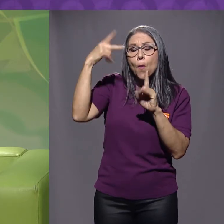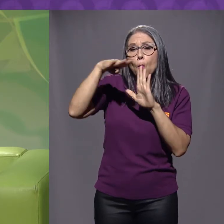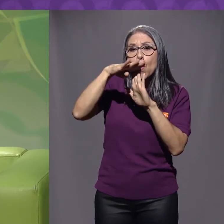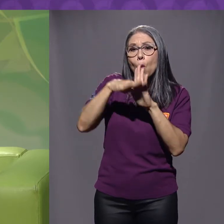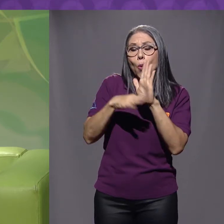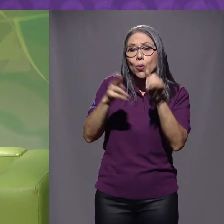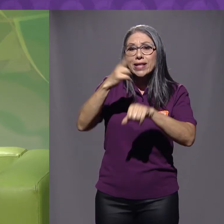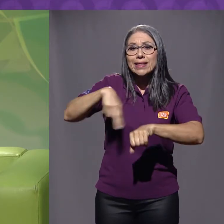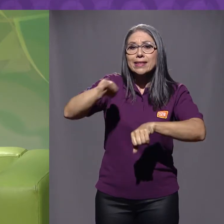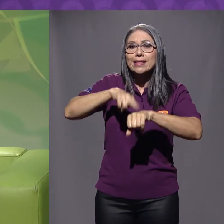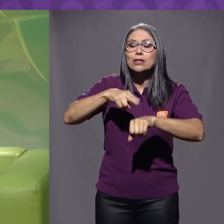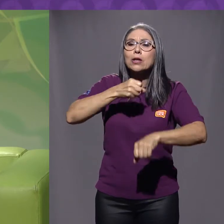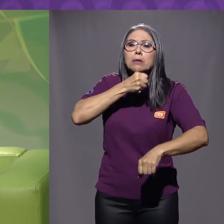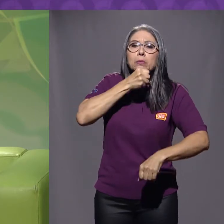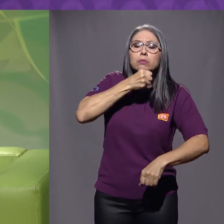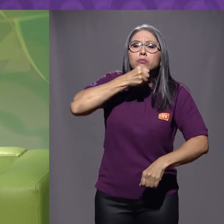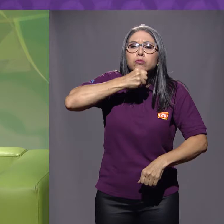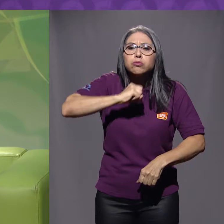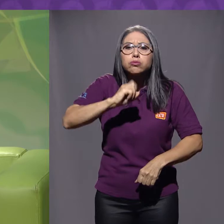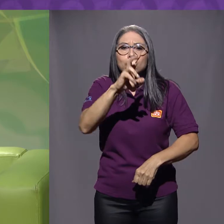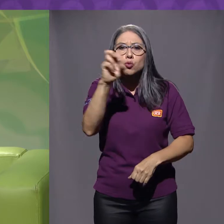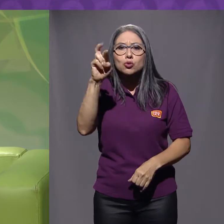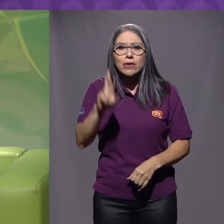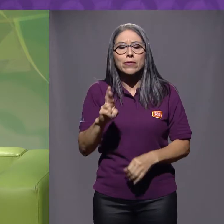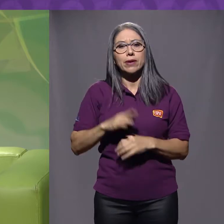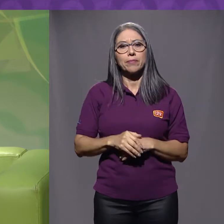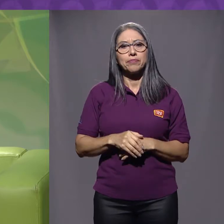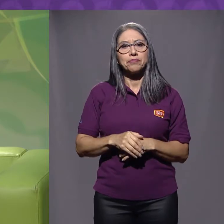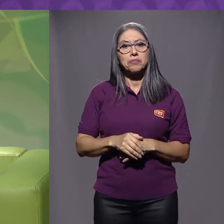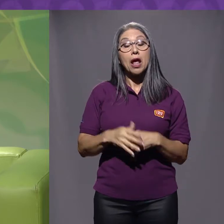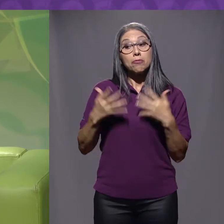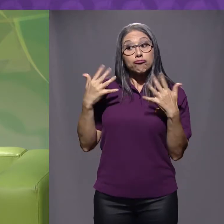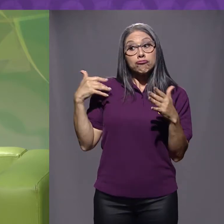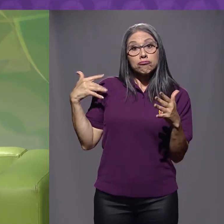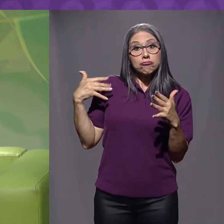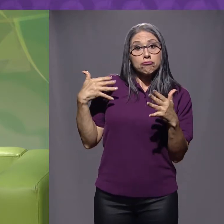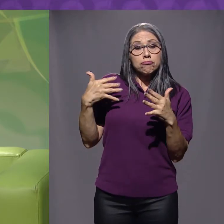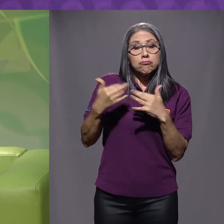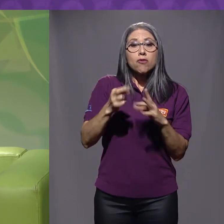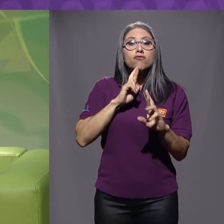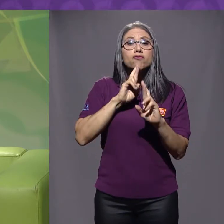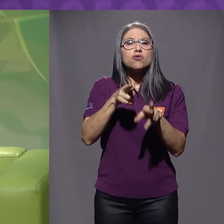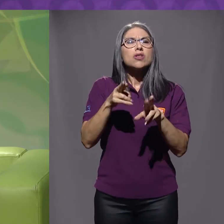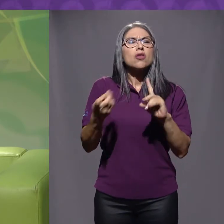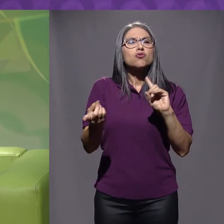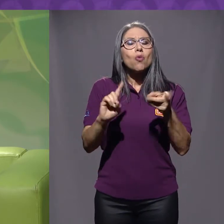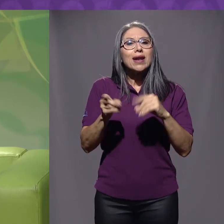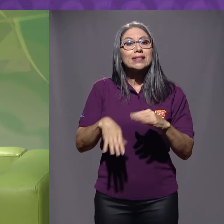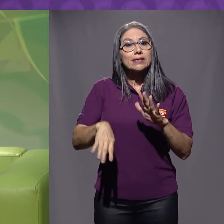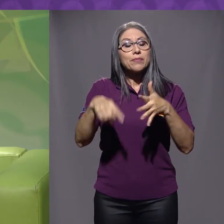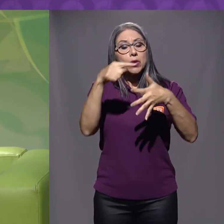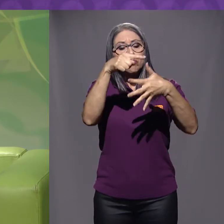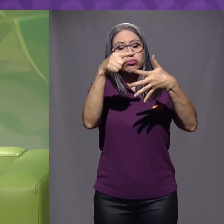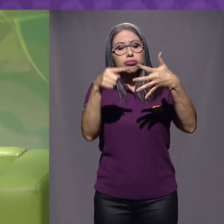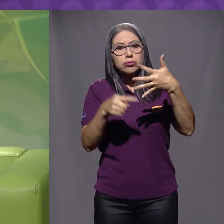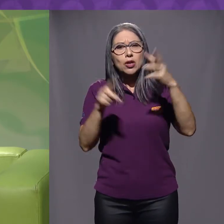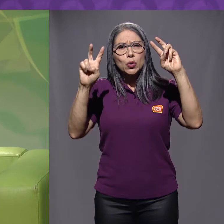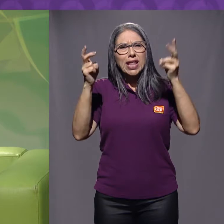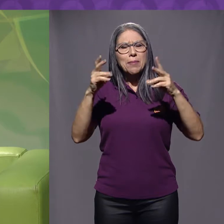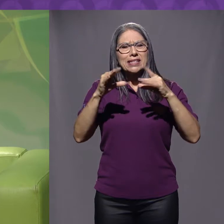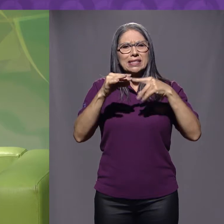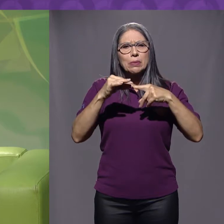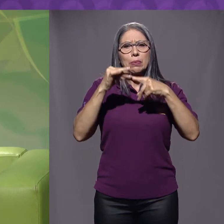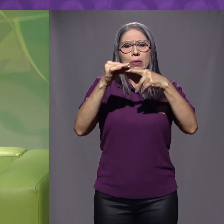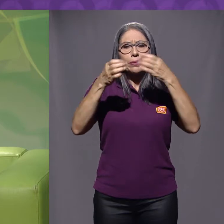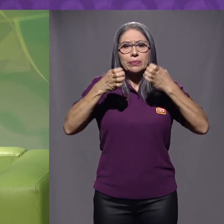de Envejecimiento de Costa Rica. ¿Cuáles podríamos decir que son los resultados que tenemos hasta ahora de esas 5